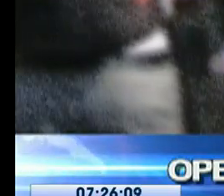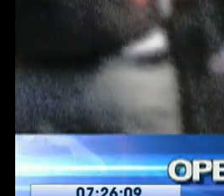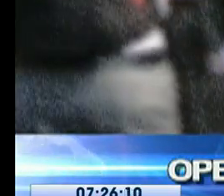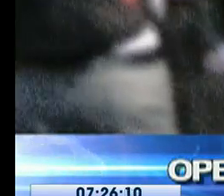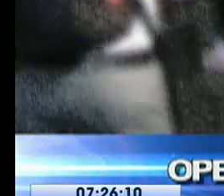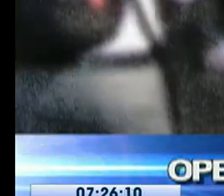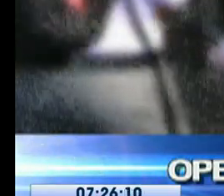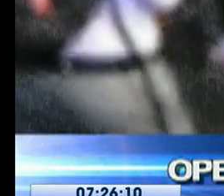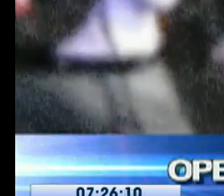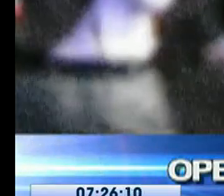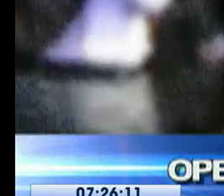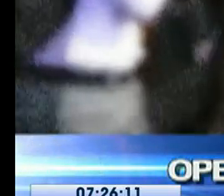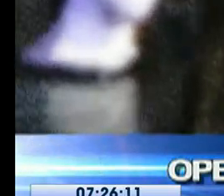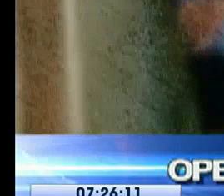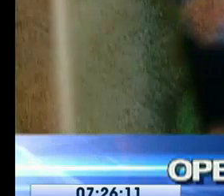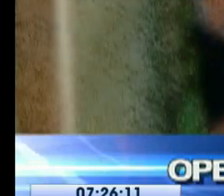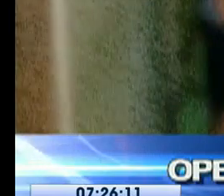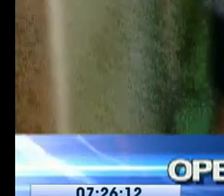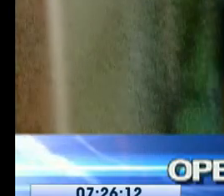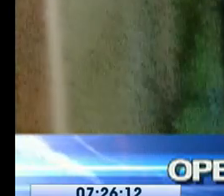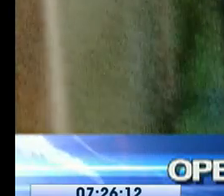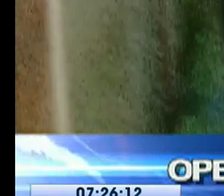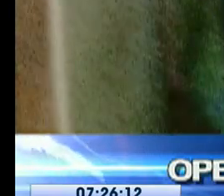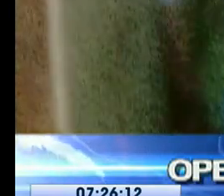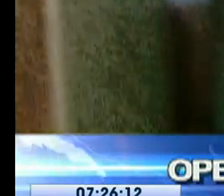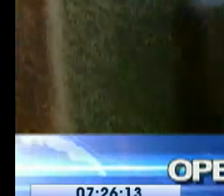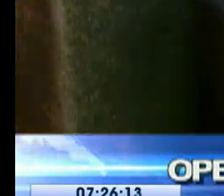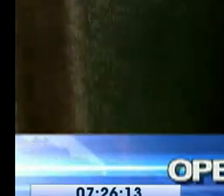otras anomalías fueron las causas.